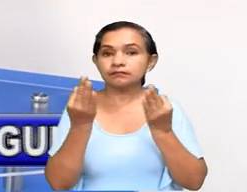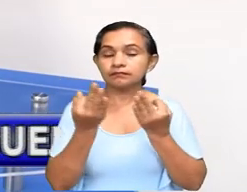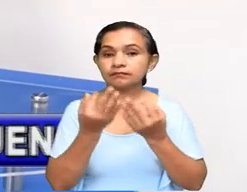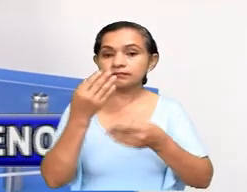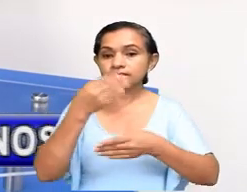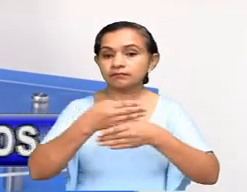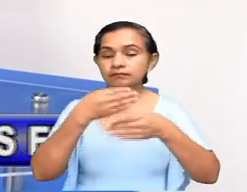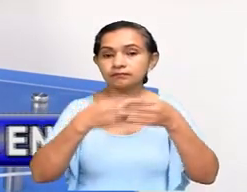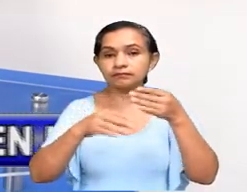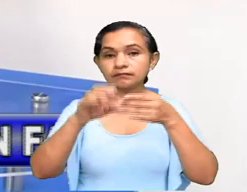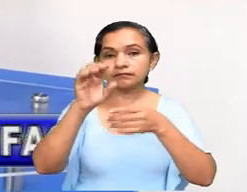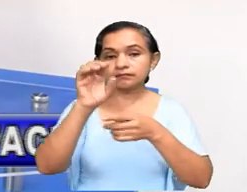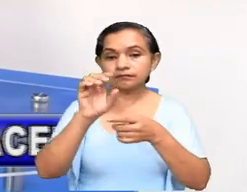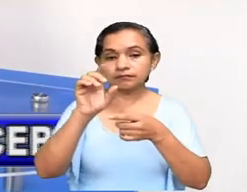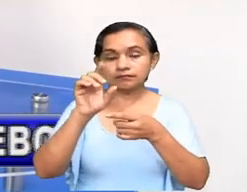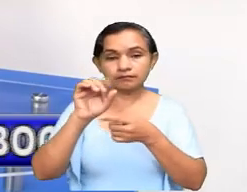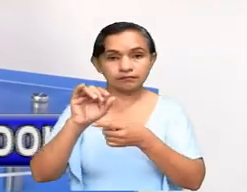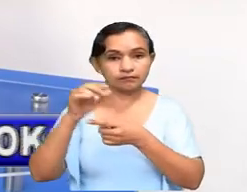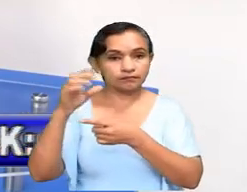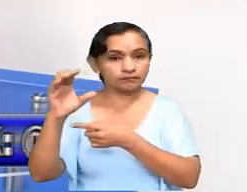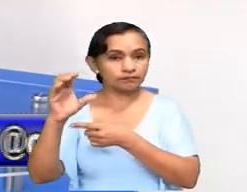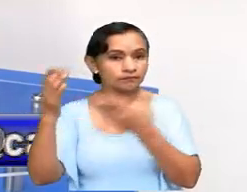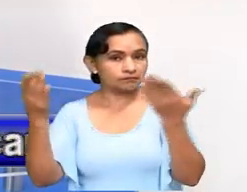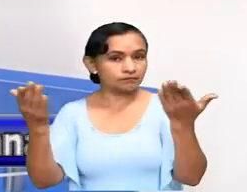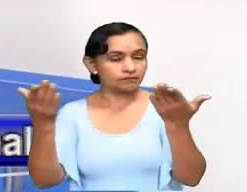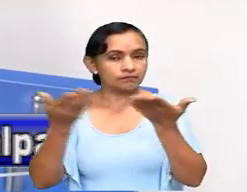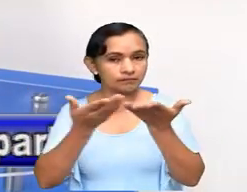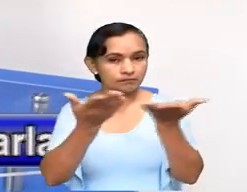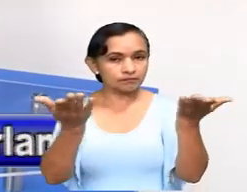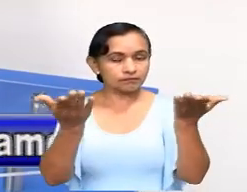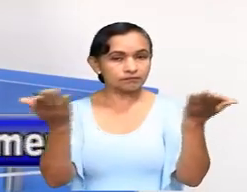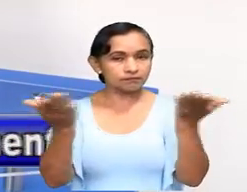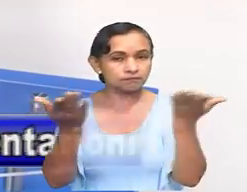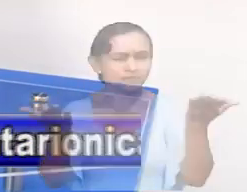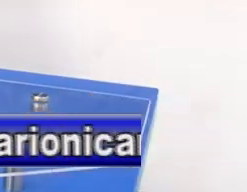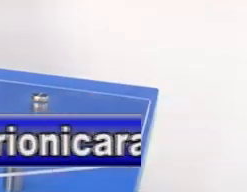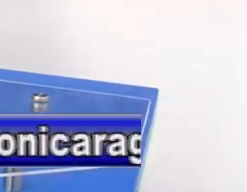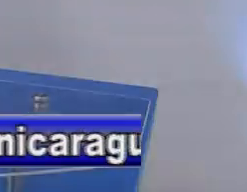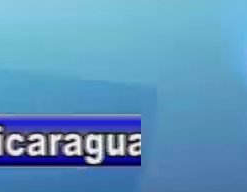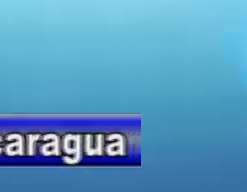constructora LIC. Los detalles se los presentamos a través del siguiente reporte.